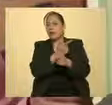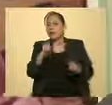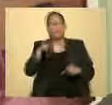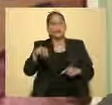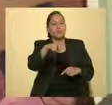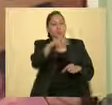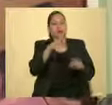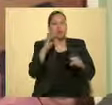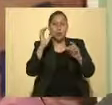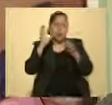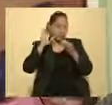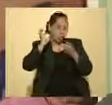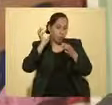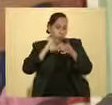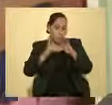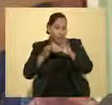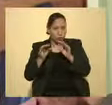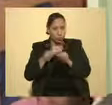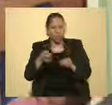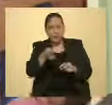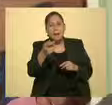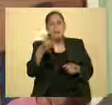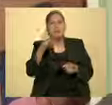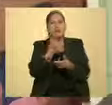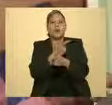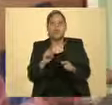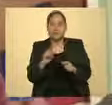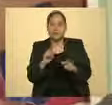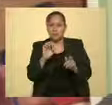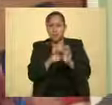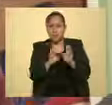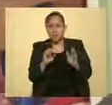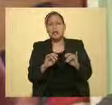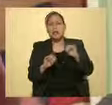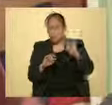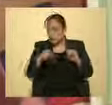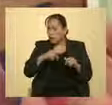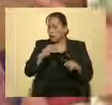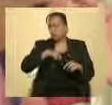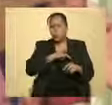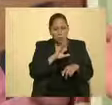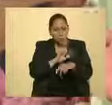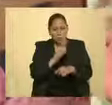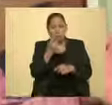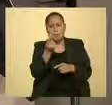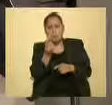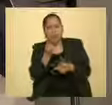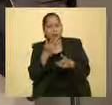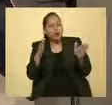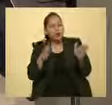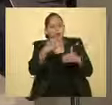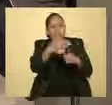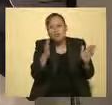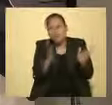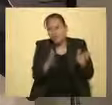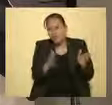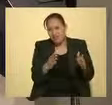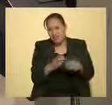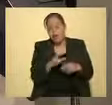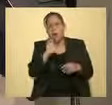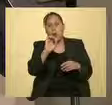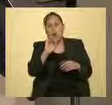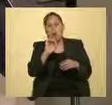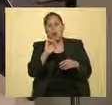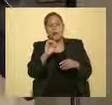vez con correa, pero sí libre en esta parte para que no esté... Porque hay otras que dicen, sí, somos pet friendly, te aceptamos. Y no, y te dan un jardincito. Ajá, no te dejan sacarlo de